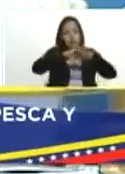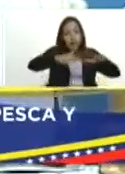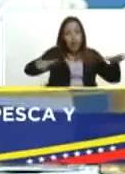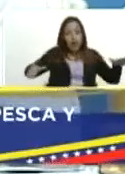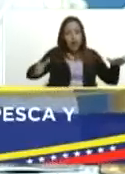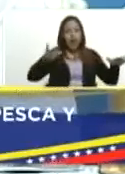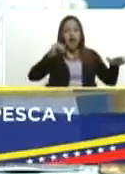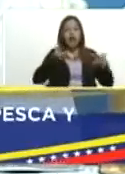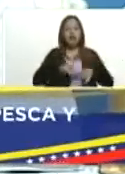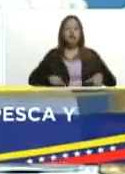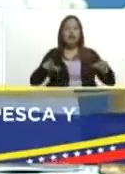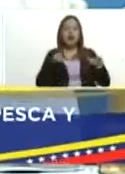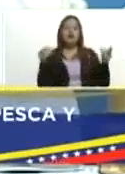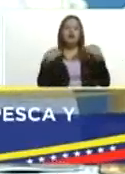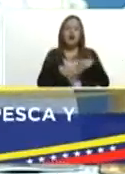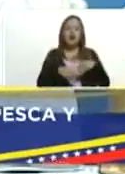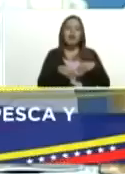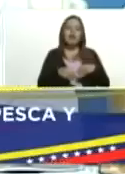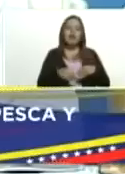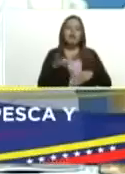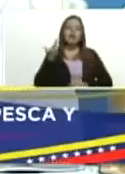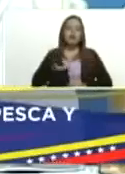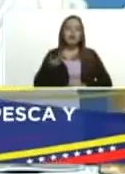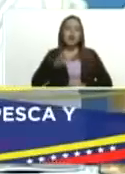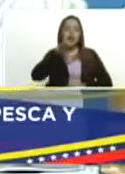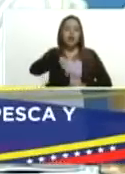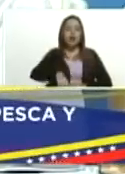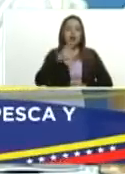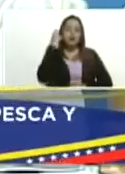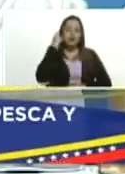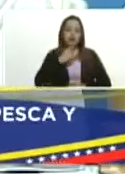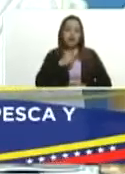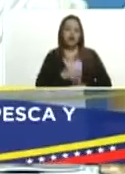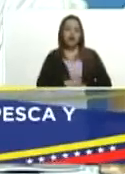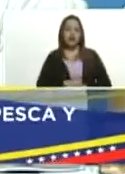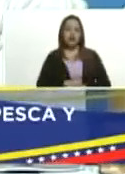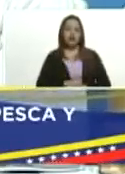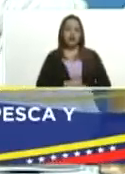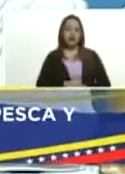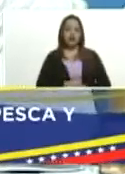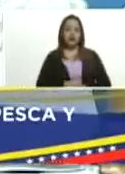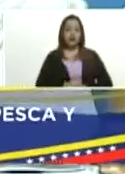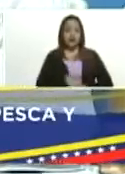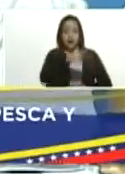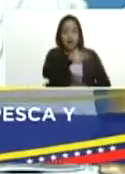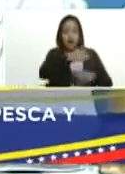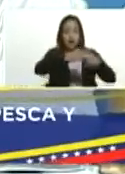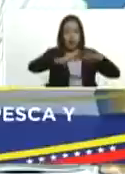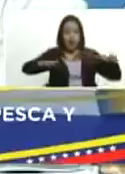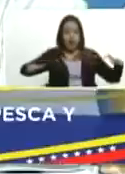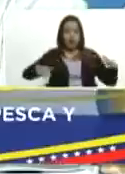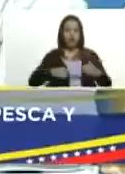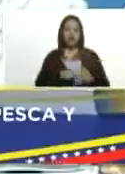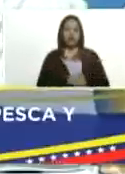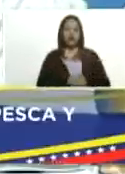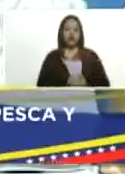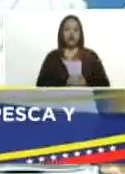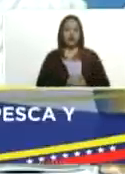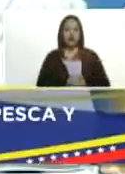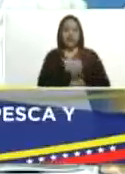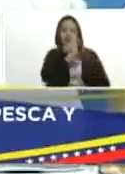el azimut de nuestro estado Sucre y que desde ese mar, presidente, ese que